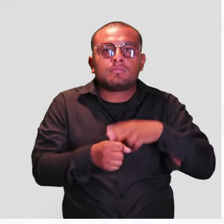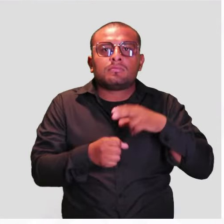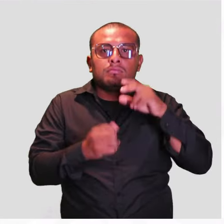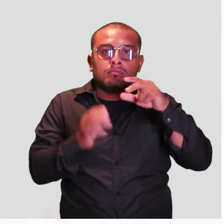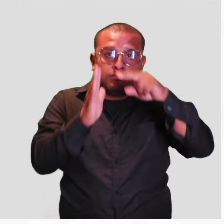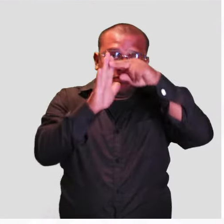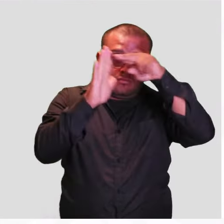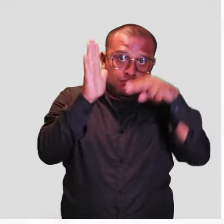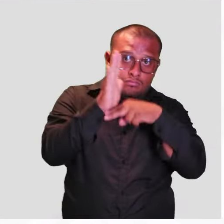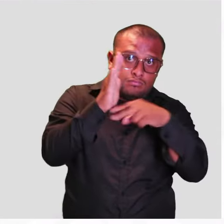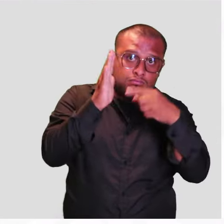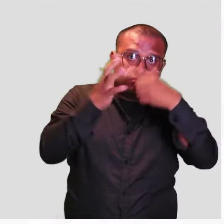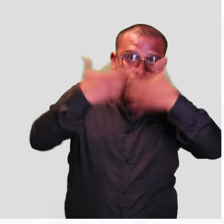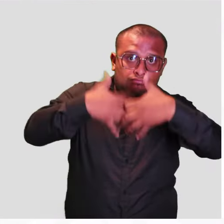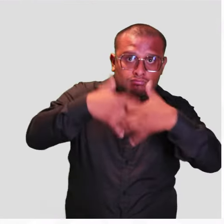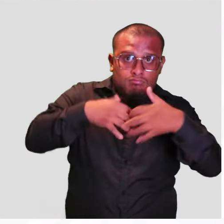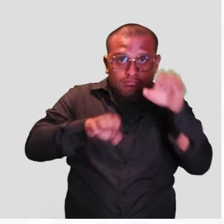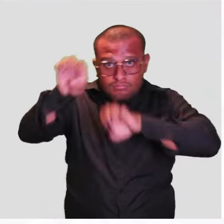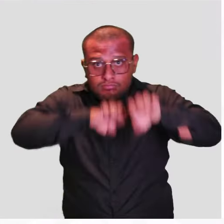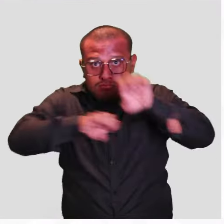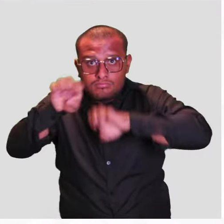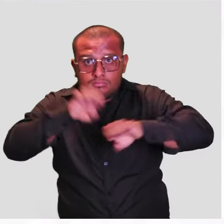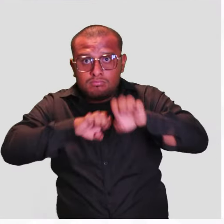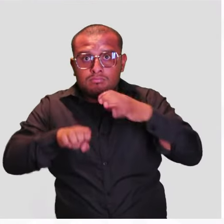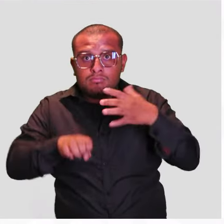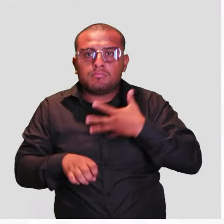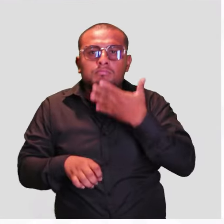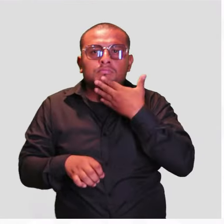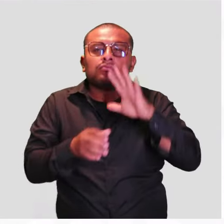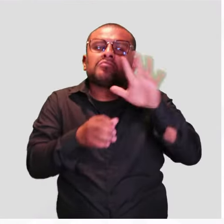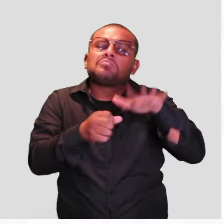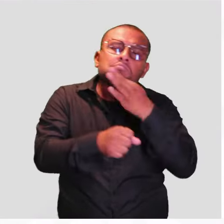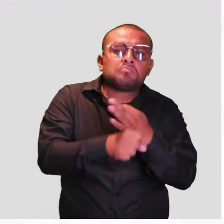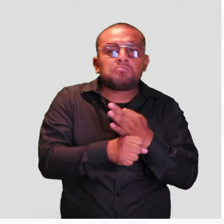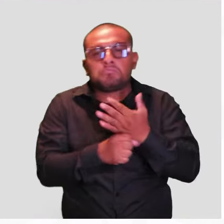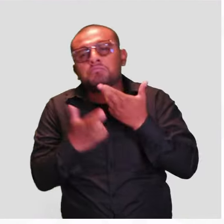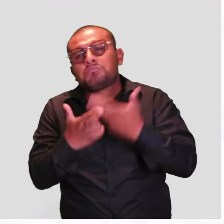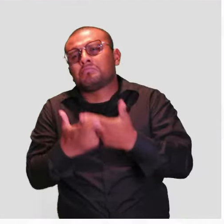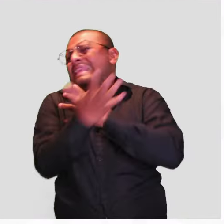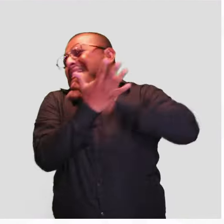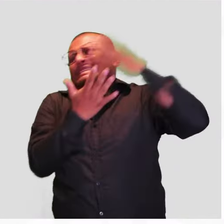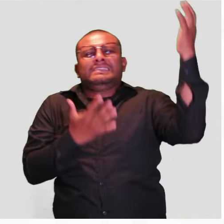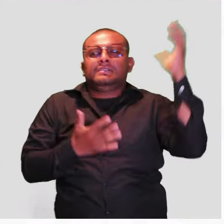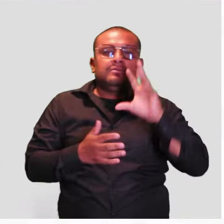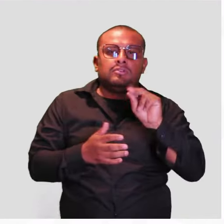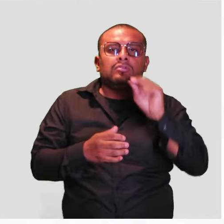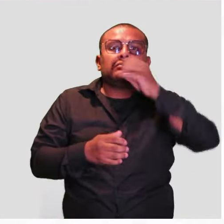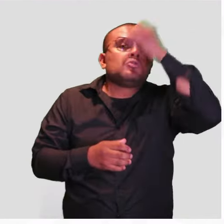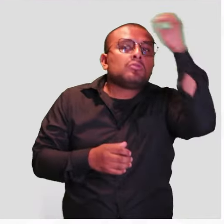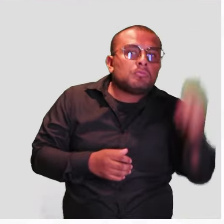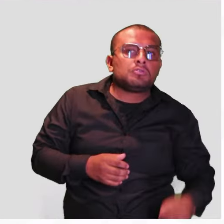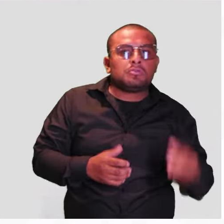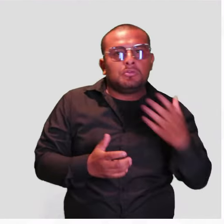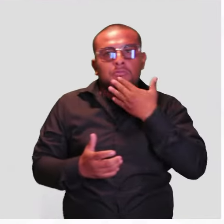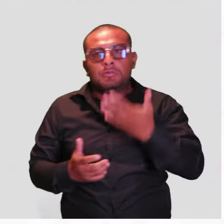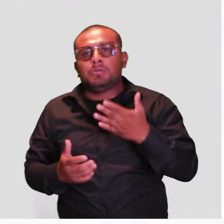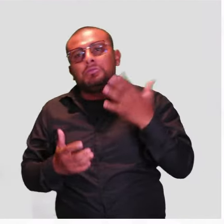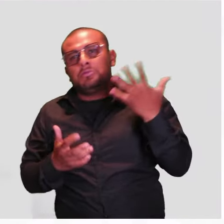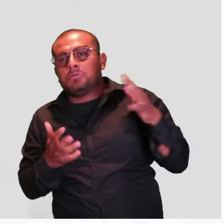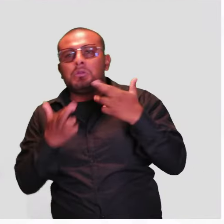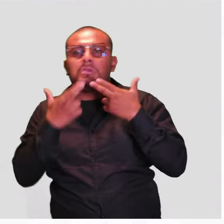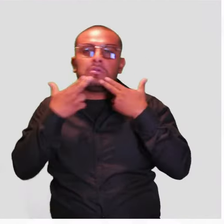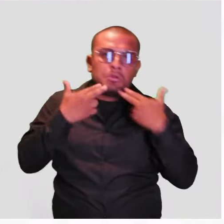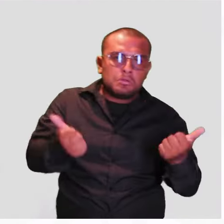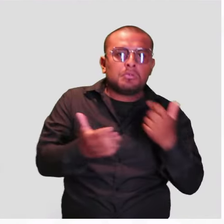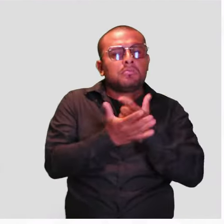para la industria, promoviendo estímulos fiscales para que cumplan mejor con sus obligaciones. También voy a desarrollar la creación de